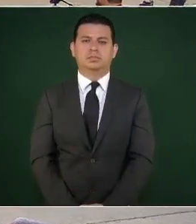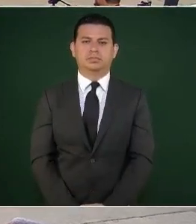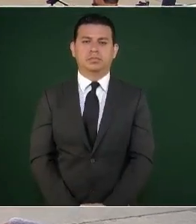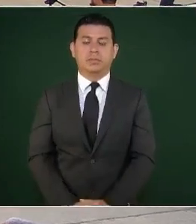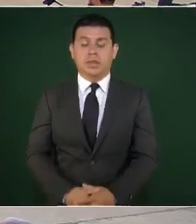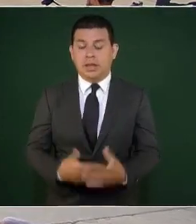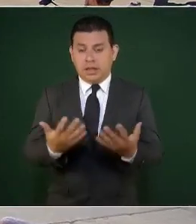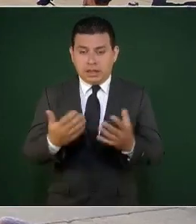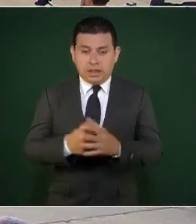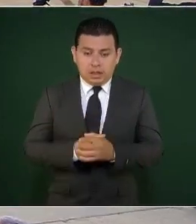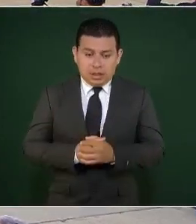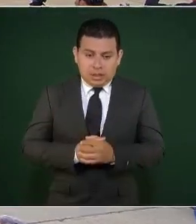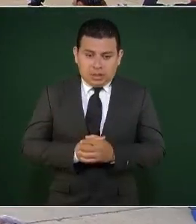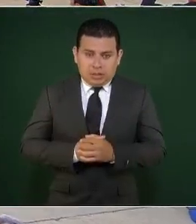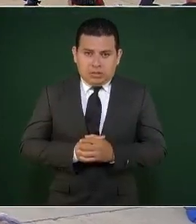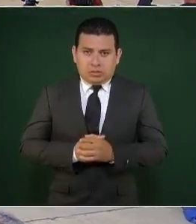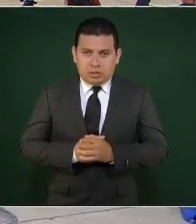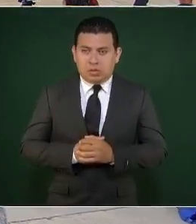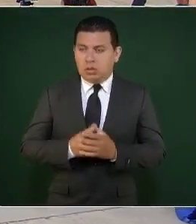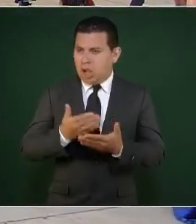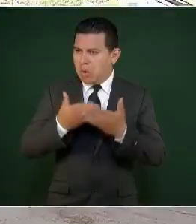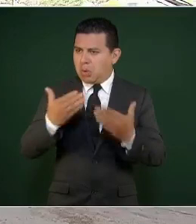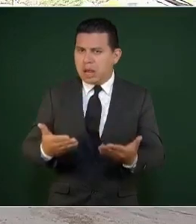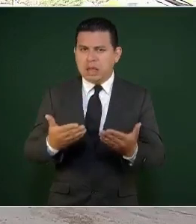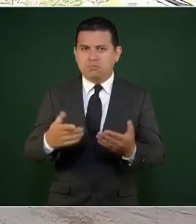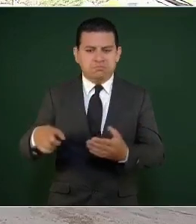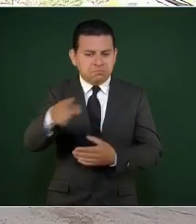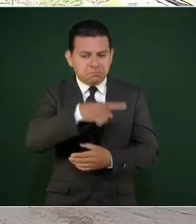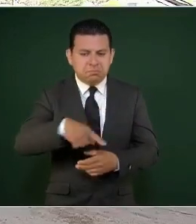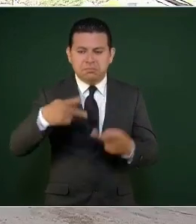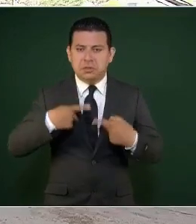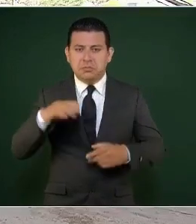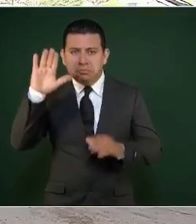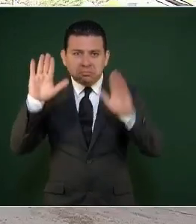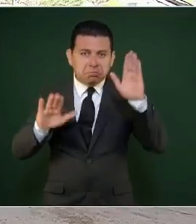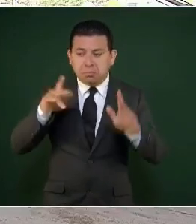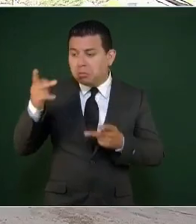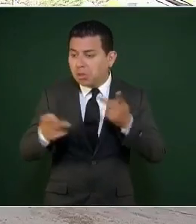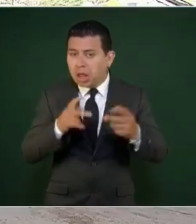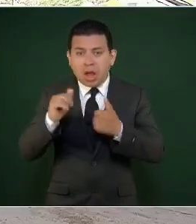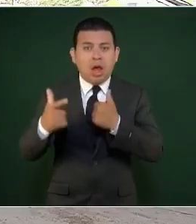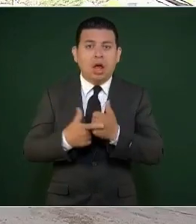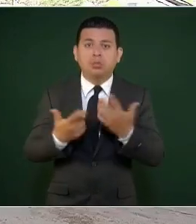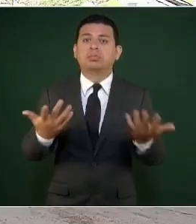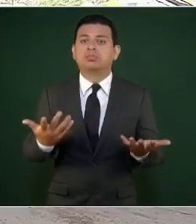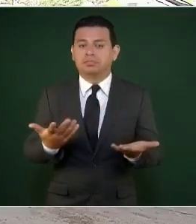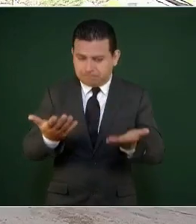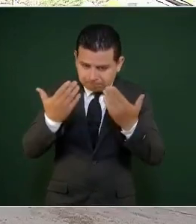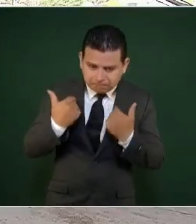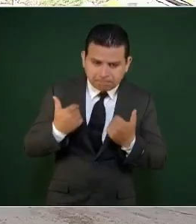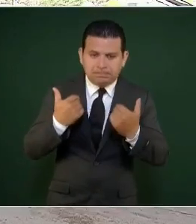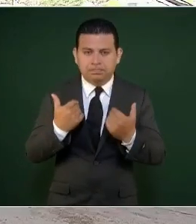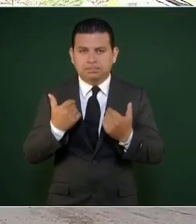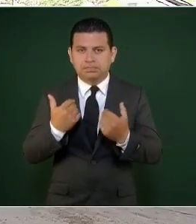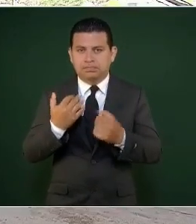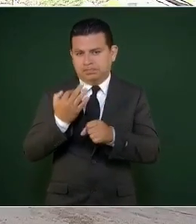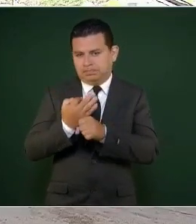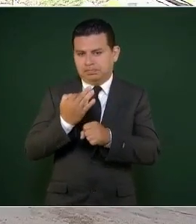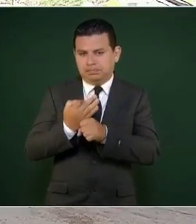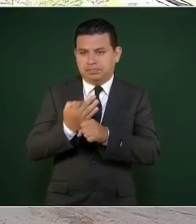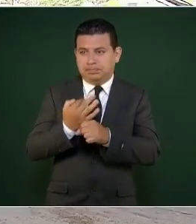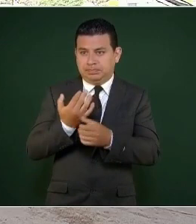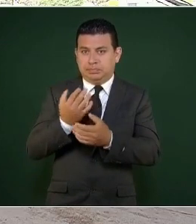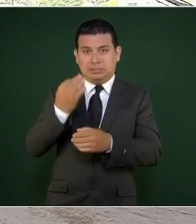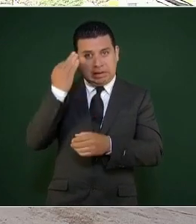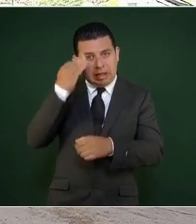Pues vamos a las preguntas para que no tardemos mucho, porque tenemos que estar en el